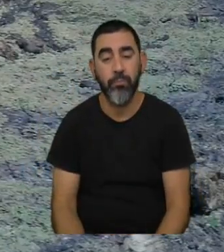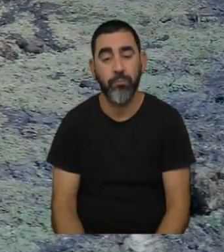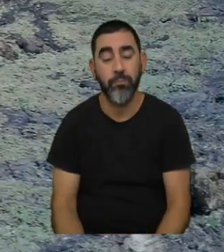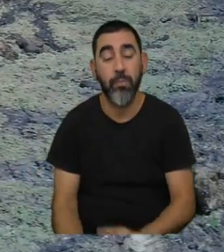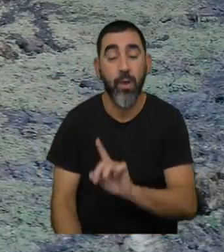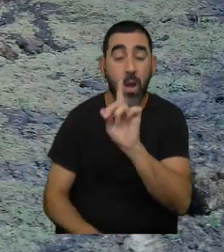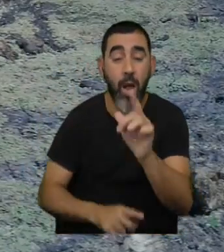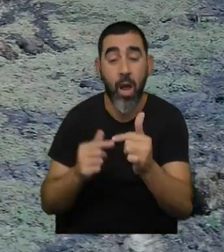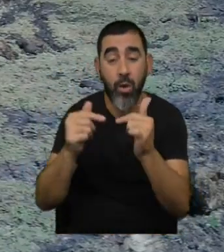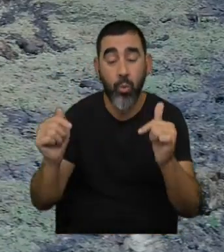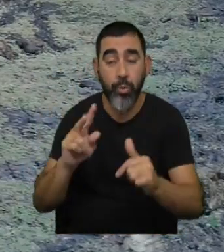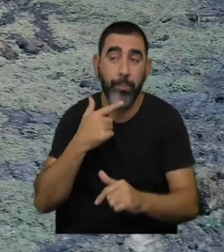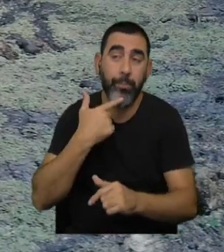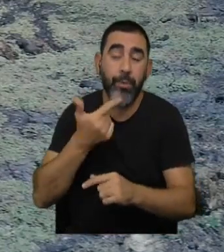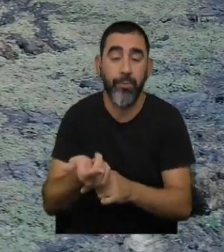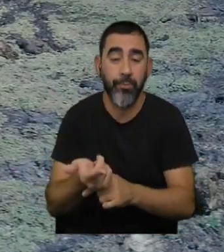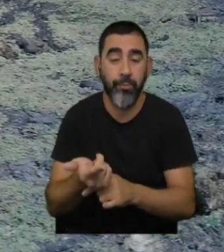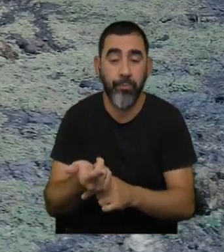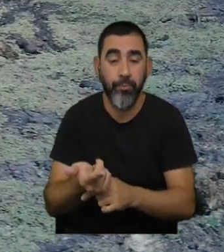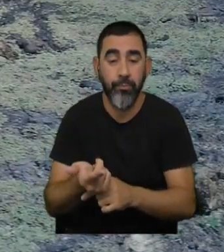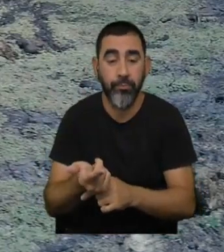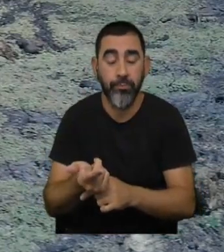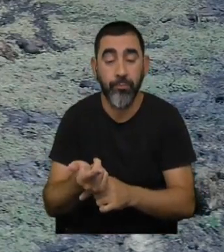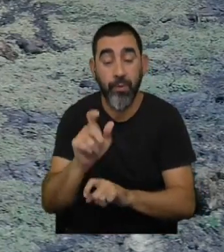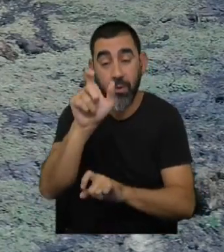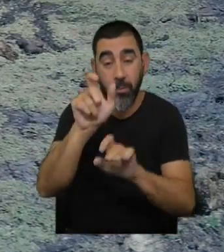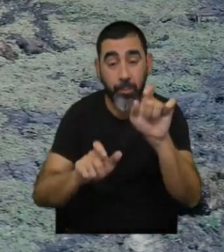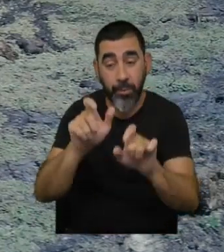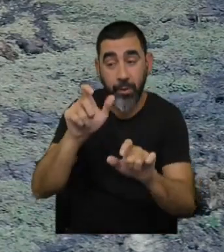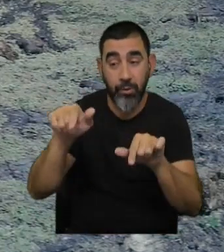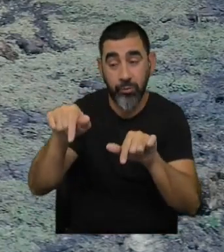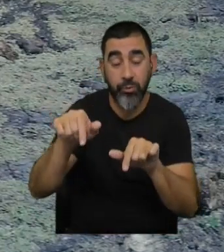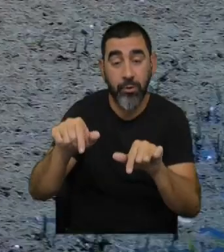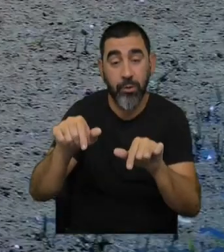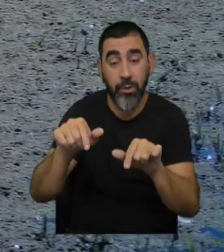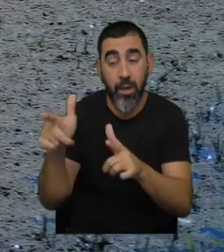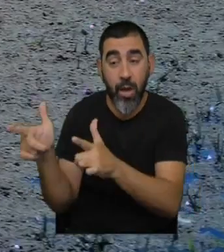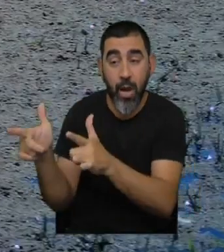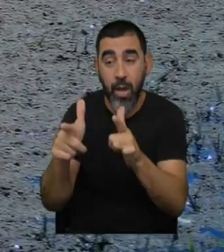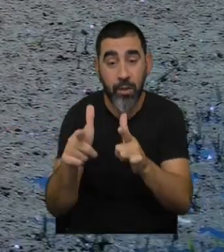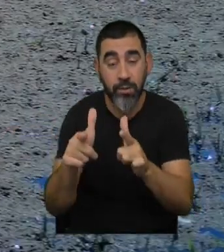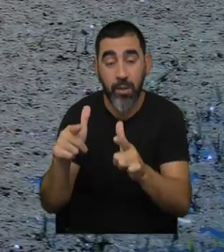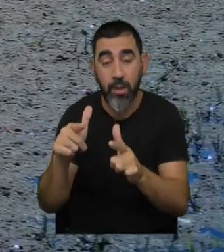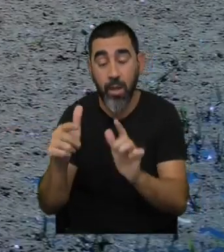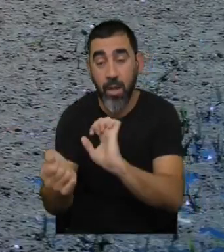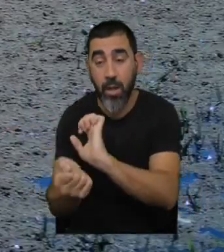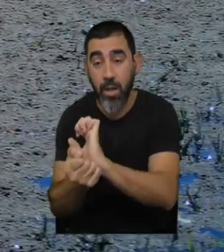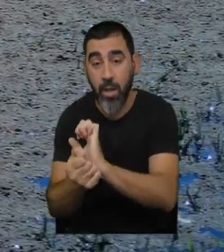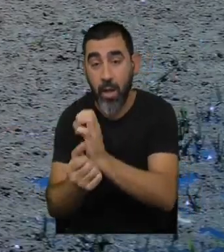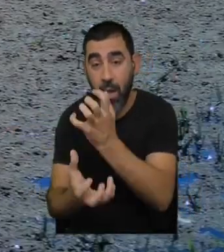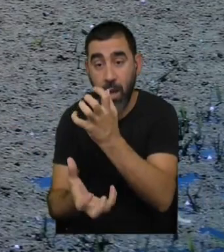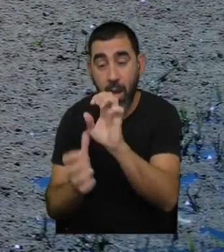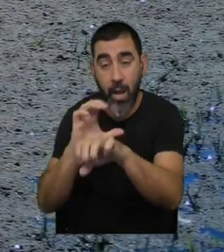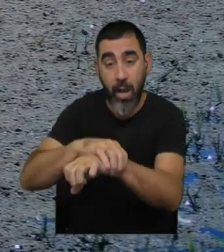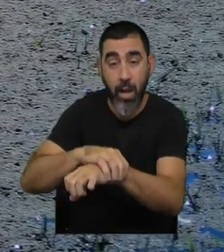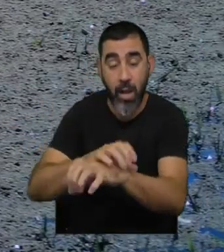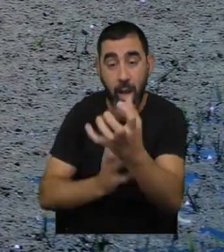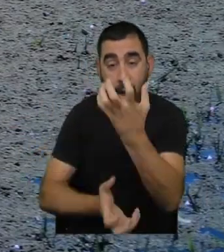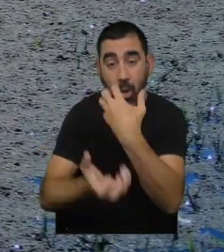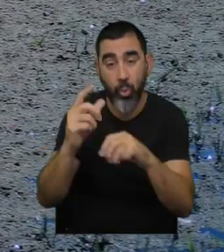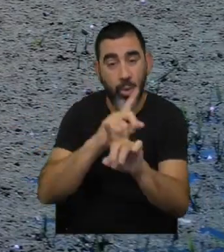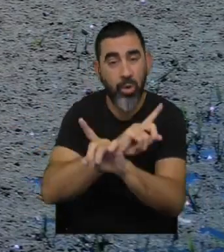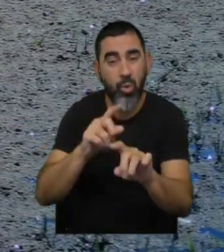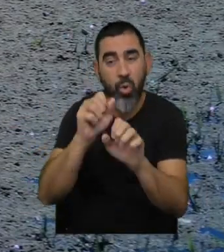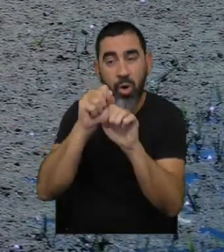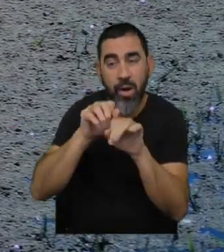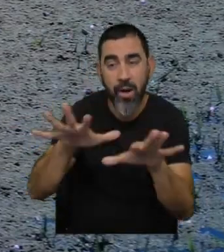Algunas de las cosas que veíamos, por ejemplo, es que muchas de las personas que están vinculadas a la etapa de caza o de captura de los animales no son personas que pertenezcan a una red